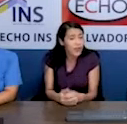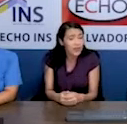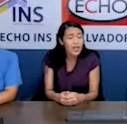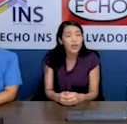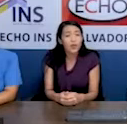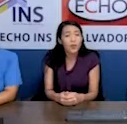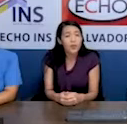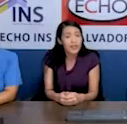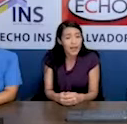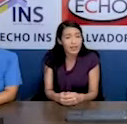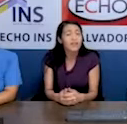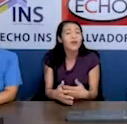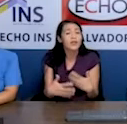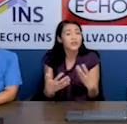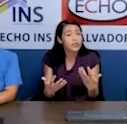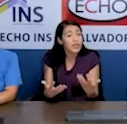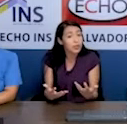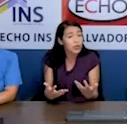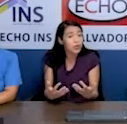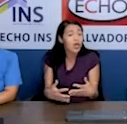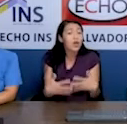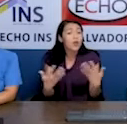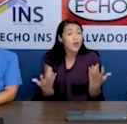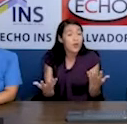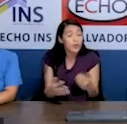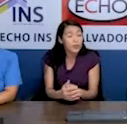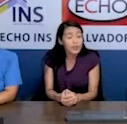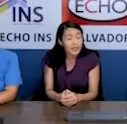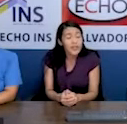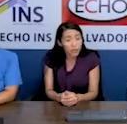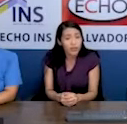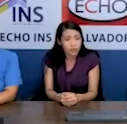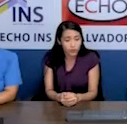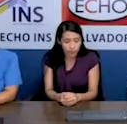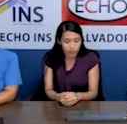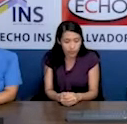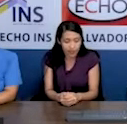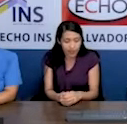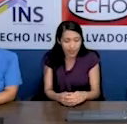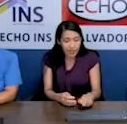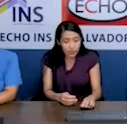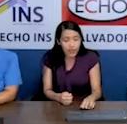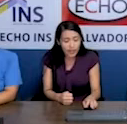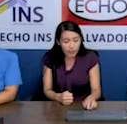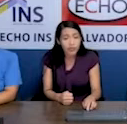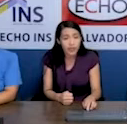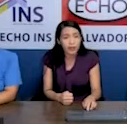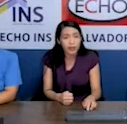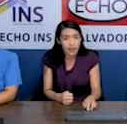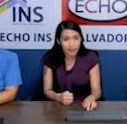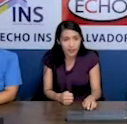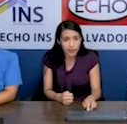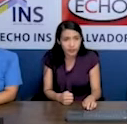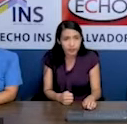y promueven globo vesical que va a ocasionar dolor o un deterioro de su función renal. Son ejemplos